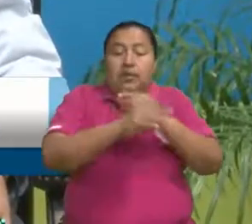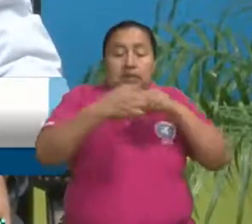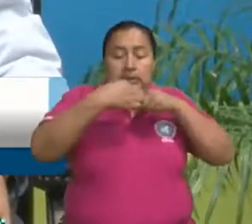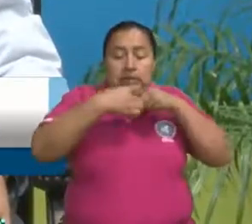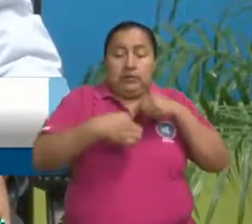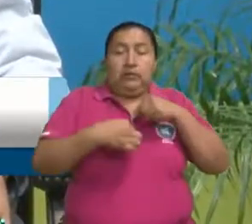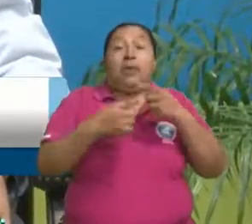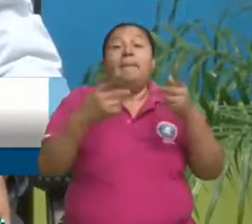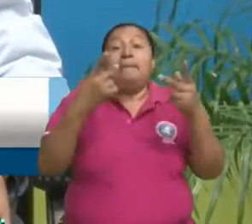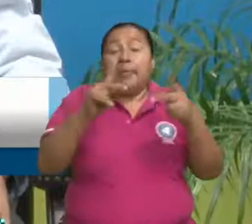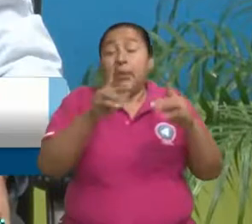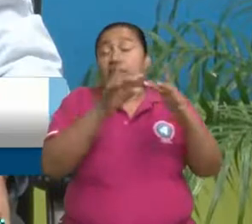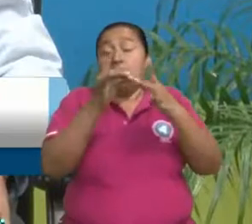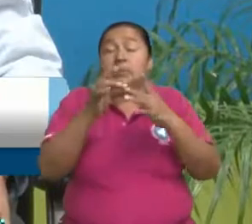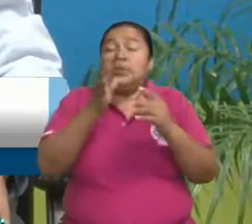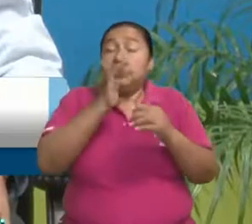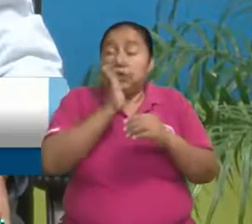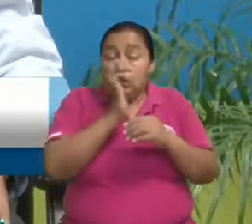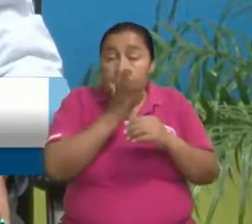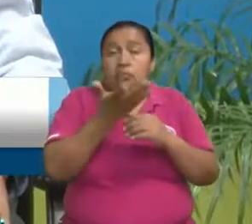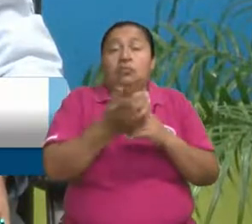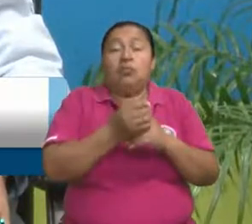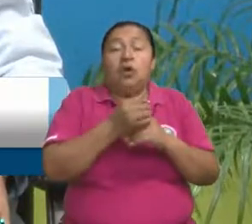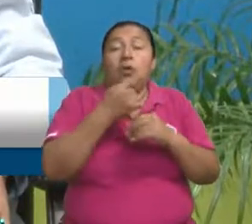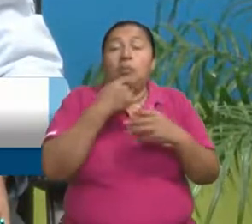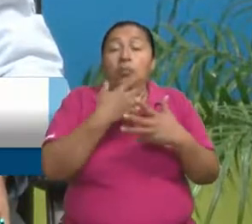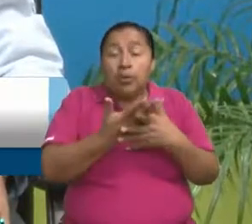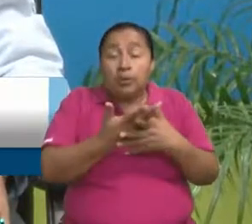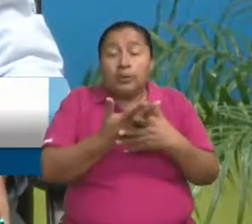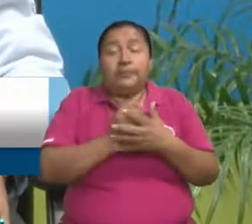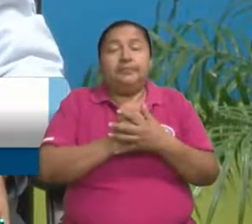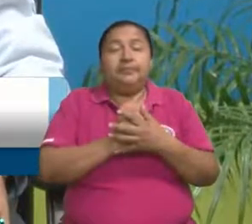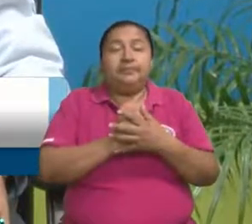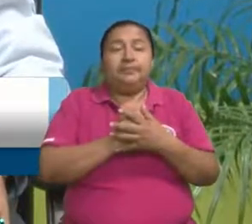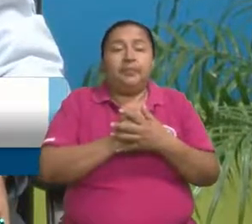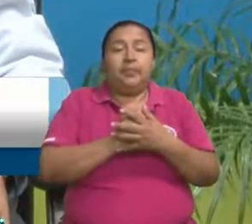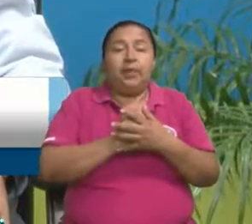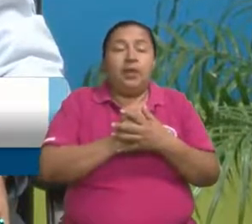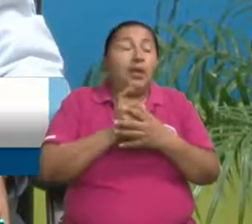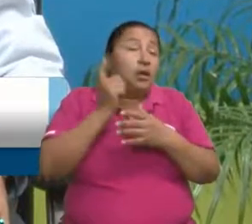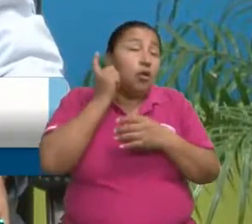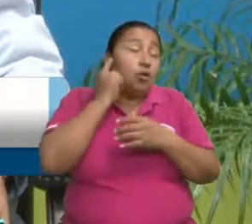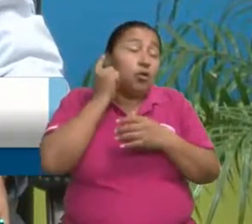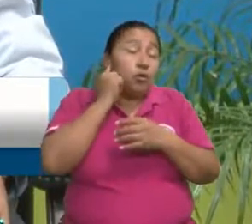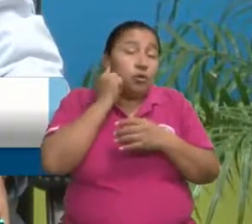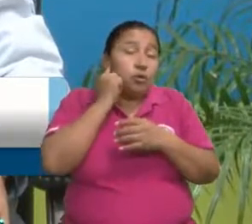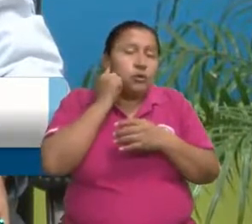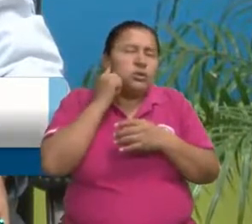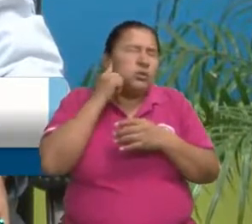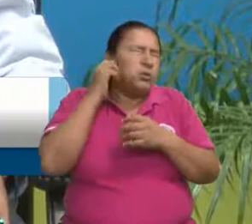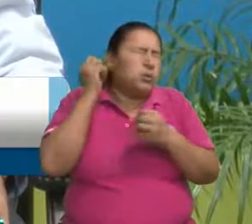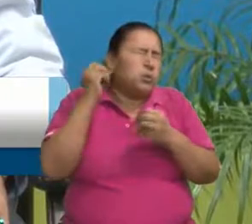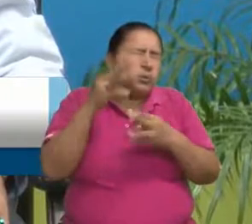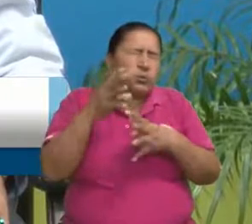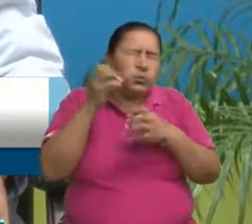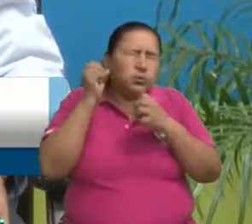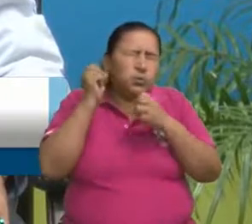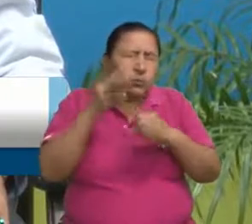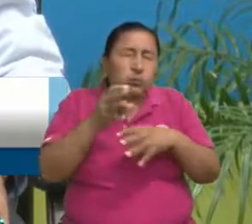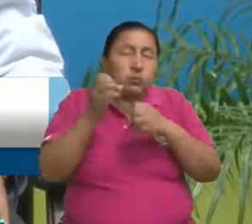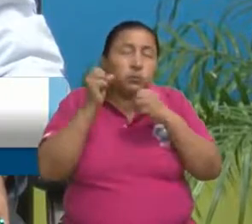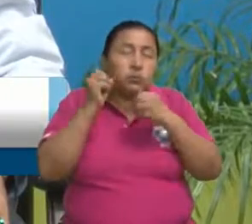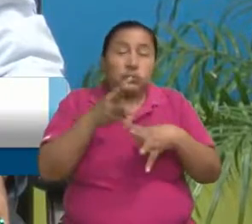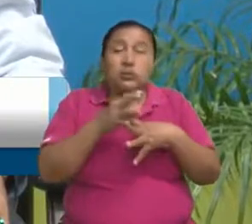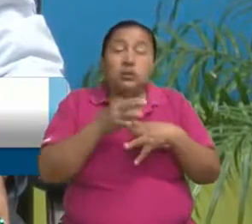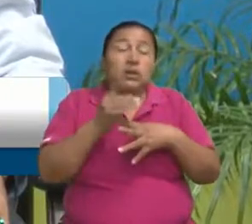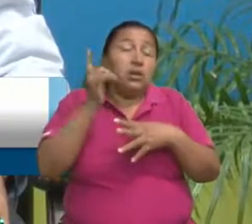si es un niño, ¿verdad? Porque el oído es doloroso.